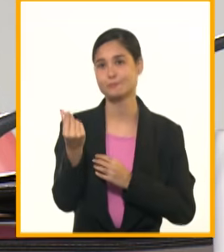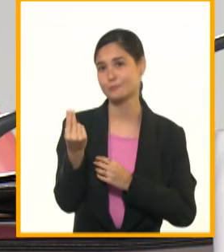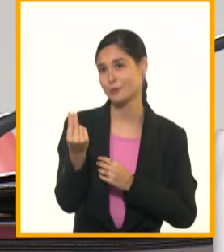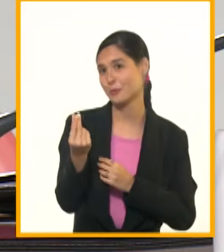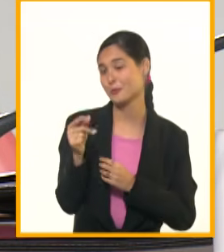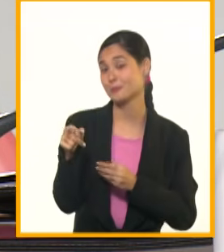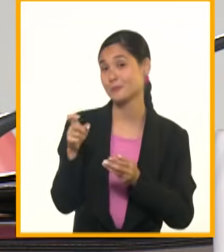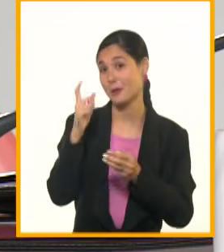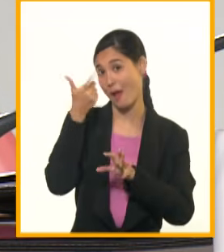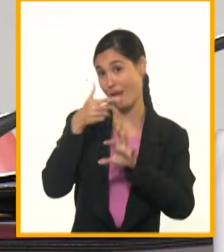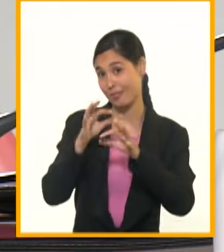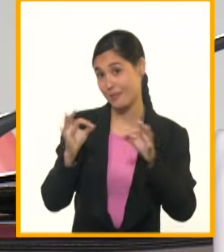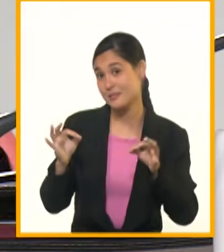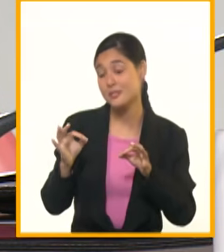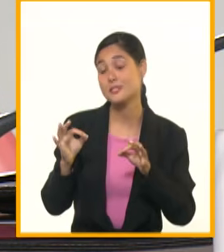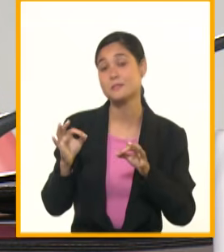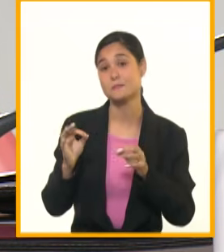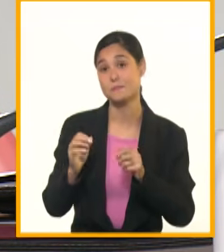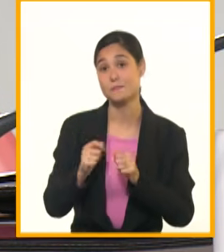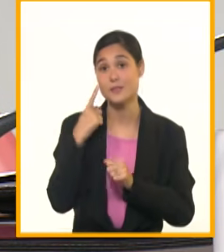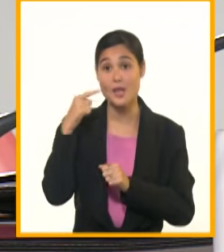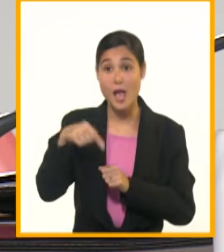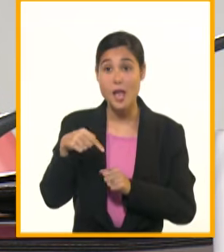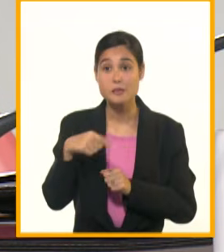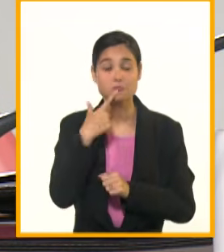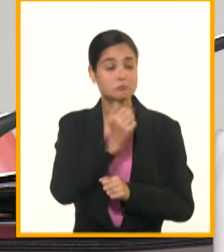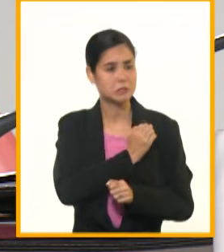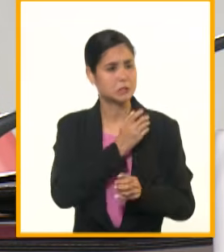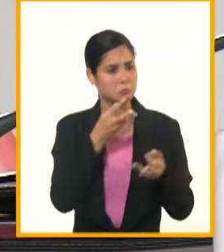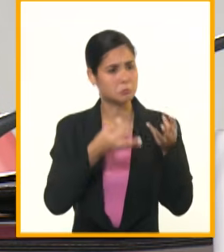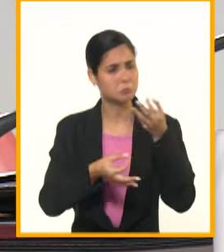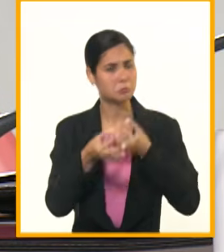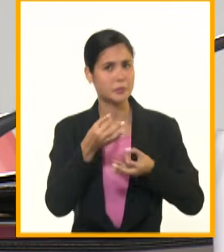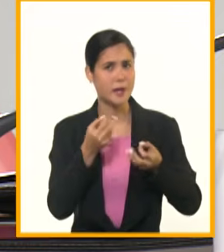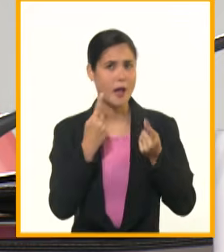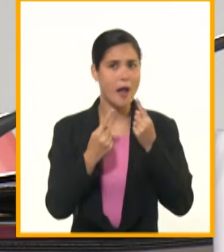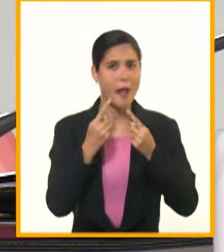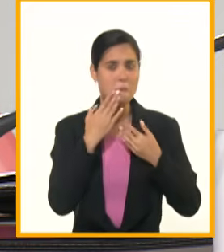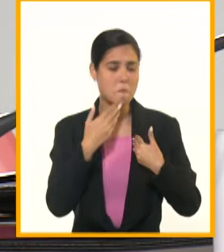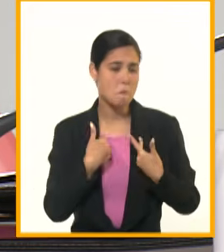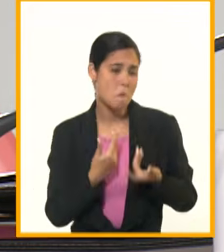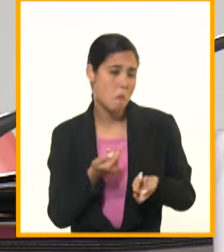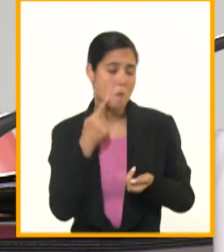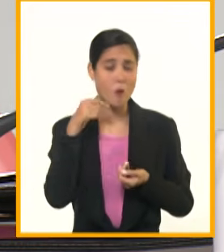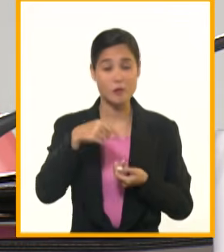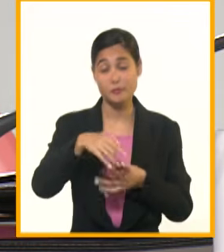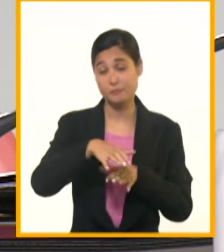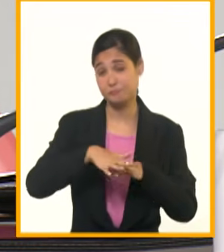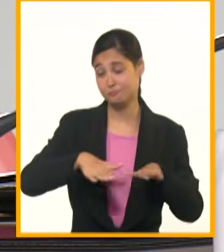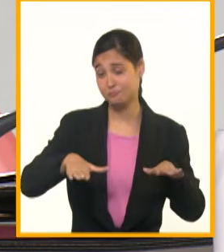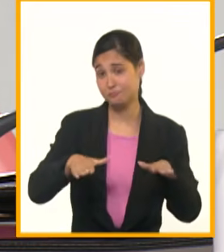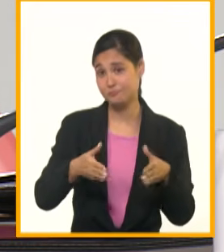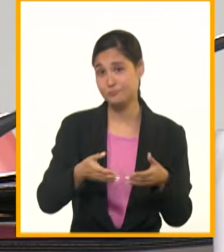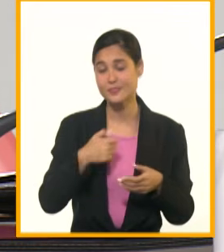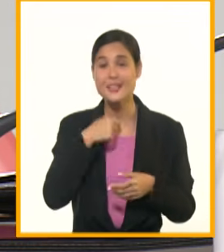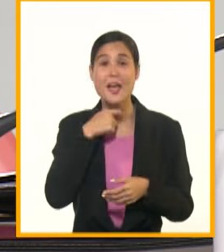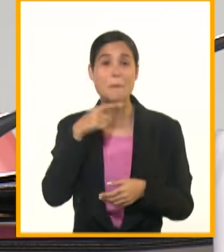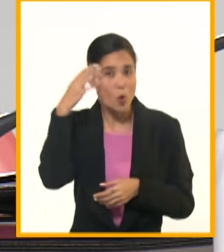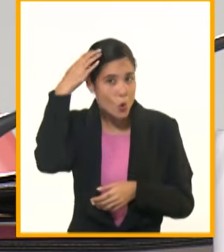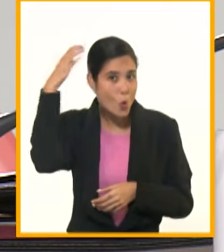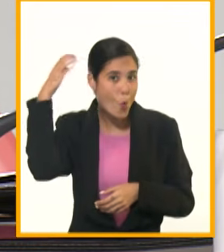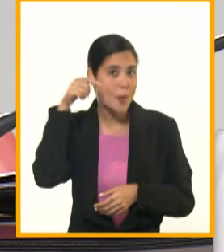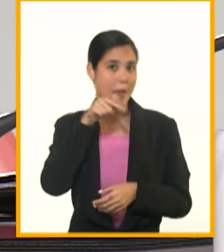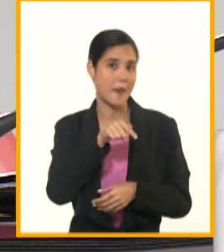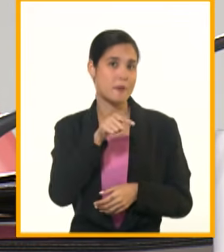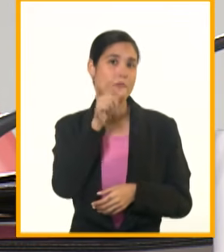Y de eso pues quisiera hablar ahora, comenzando este segmento de nuestra mesa redonda con el gobernador de ese territorio,